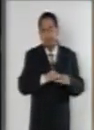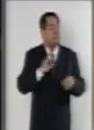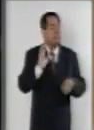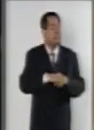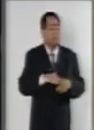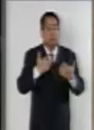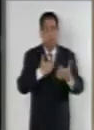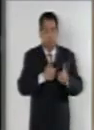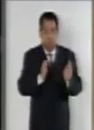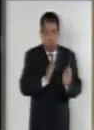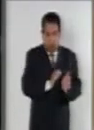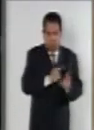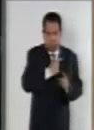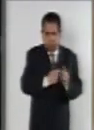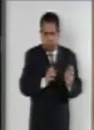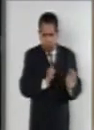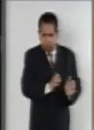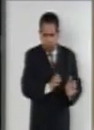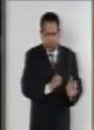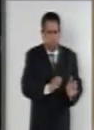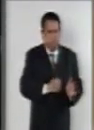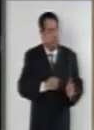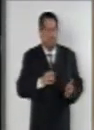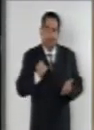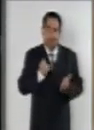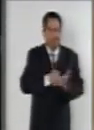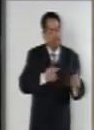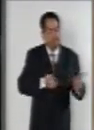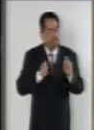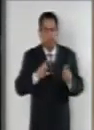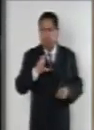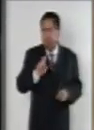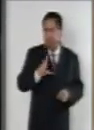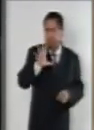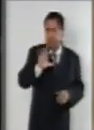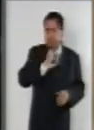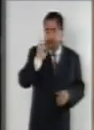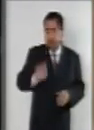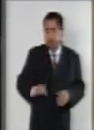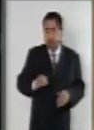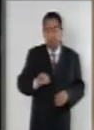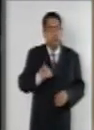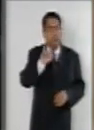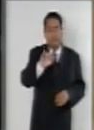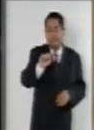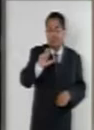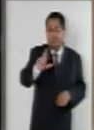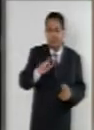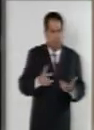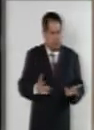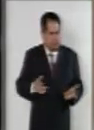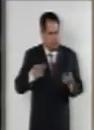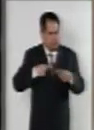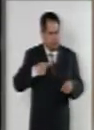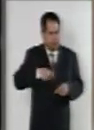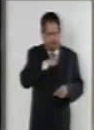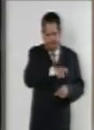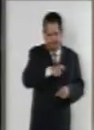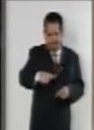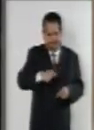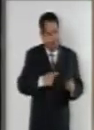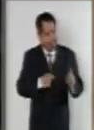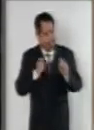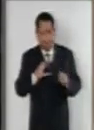pequeña empresa y la mediana le cobran el 35% de impuestos sobre la renta y a las personas físicas